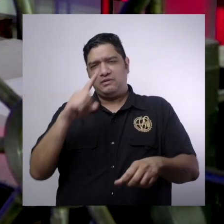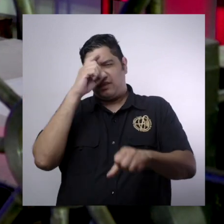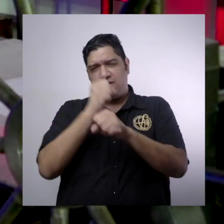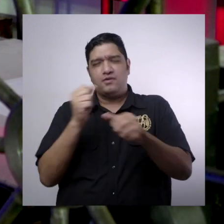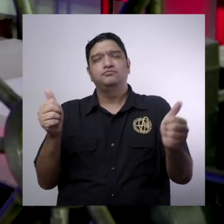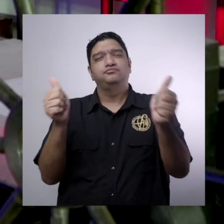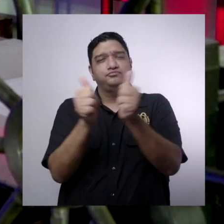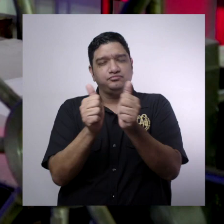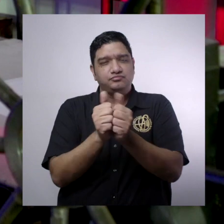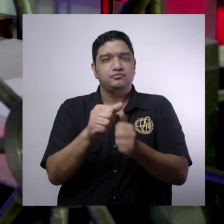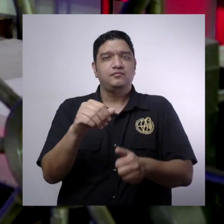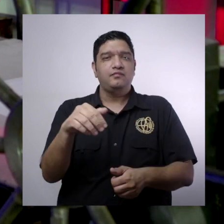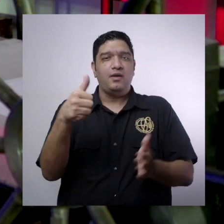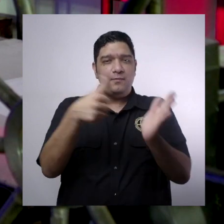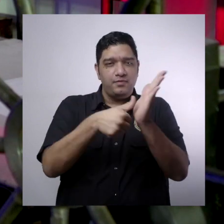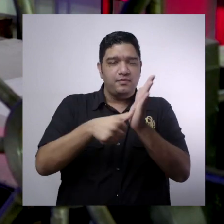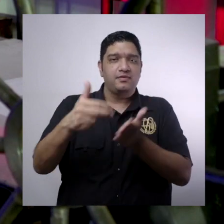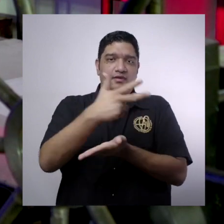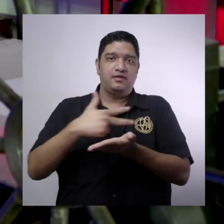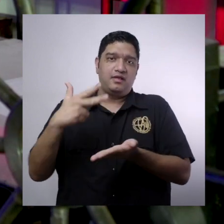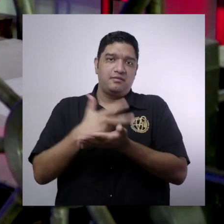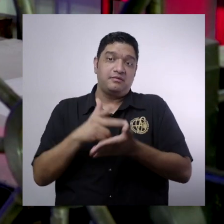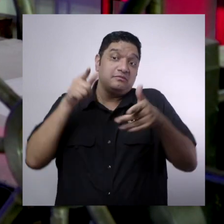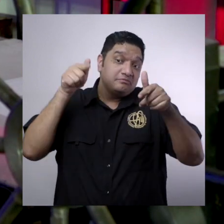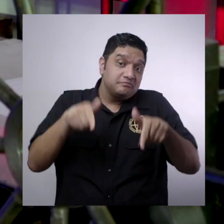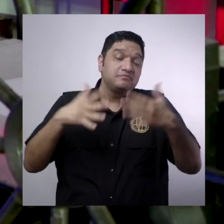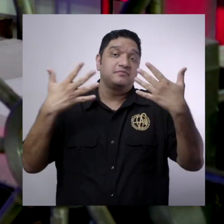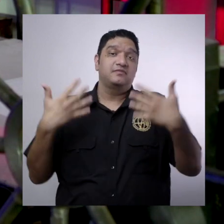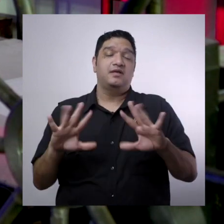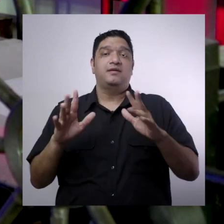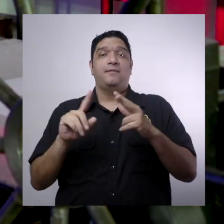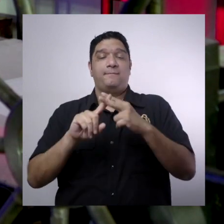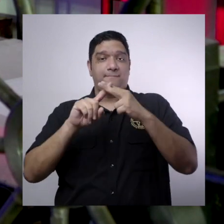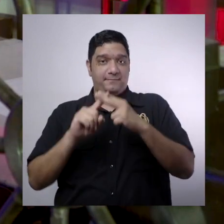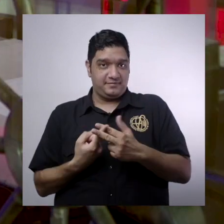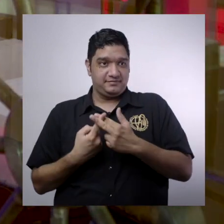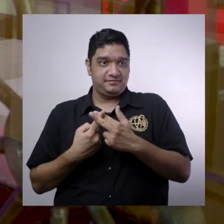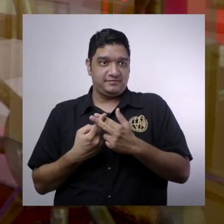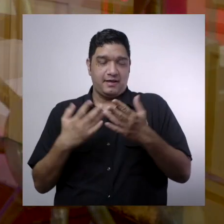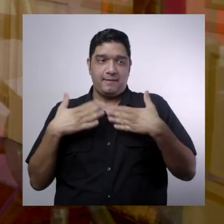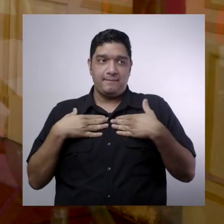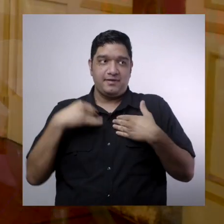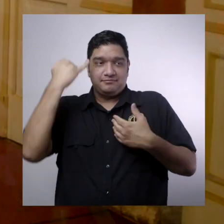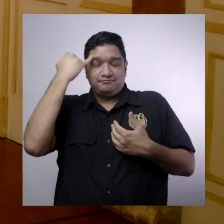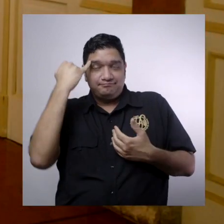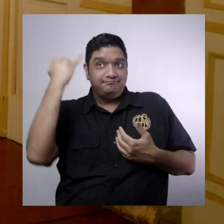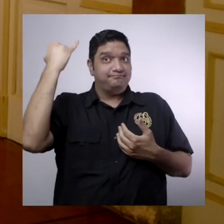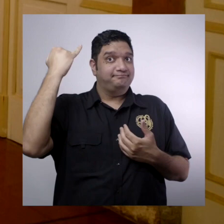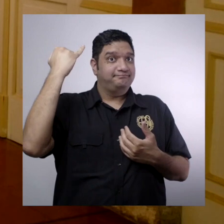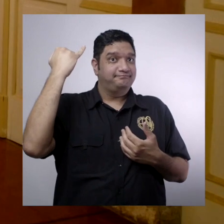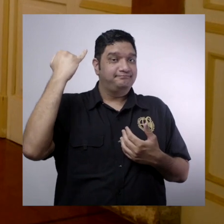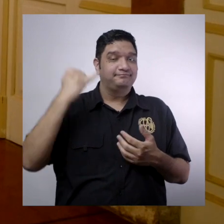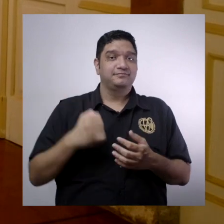de ahí fue que a mí personalmente se me ocurrió la idea